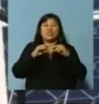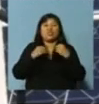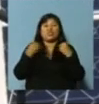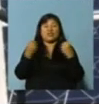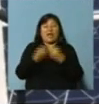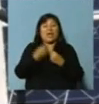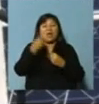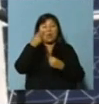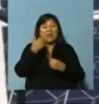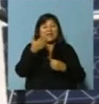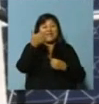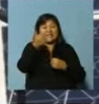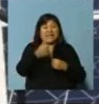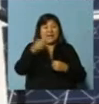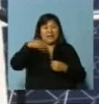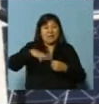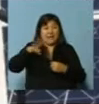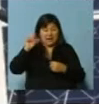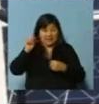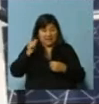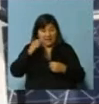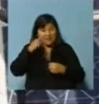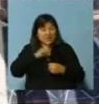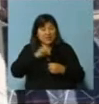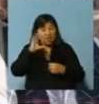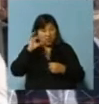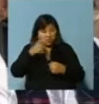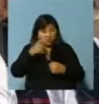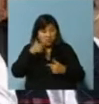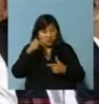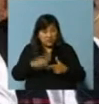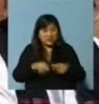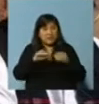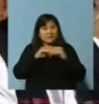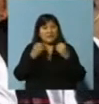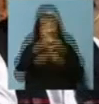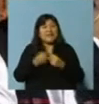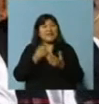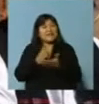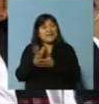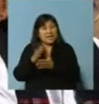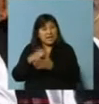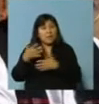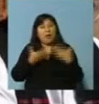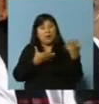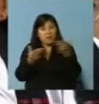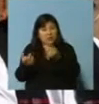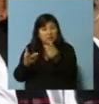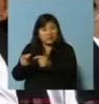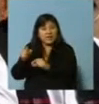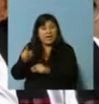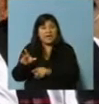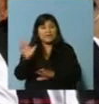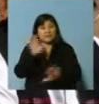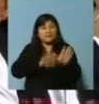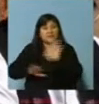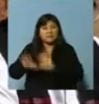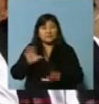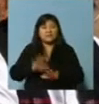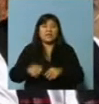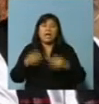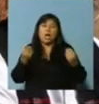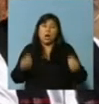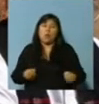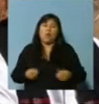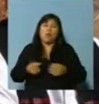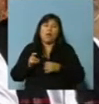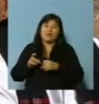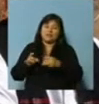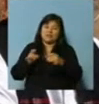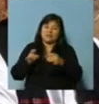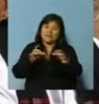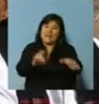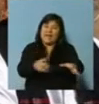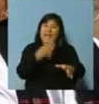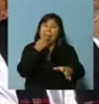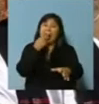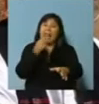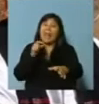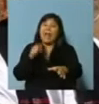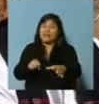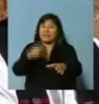96 megavatios. Seguimos colaborando en el diseño del tren eléctrico que vaya hasta